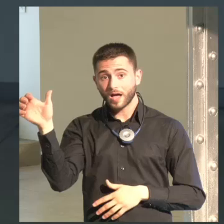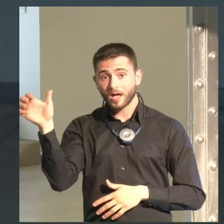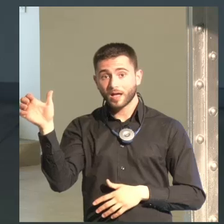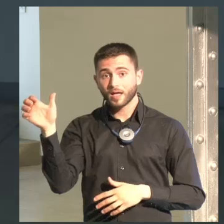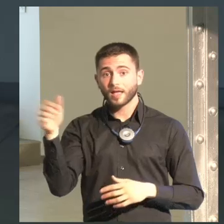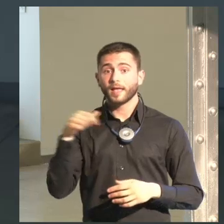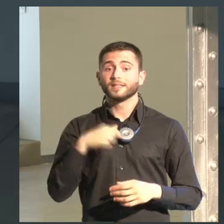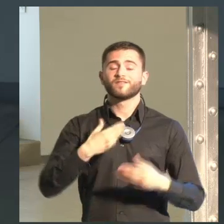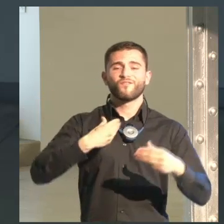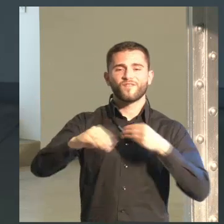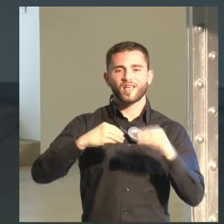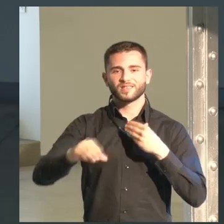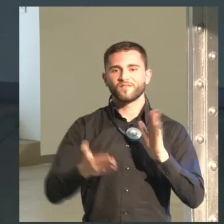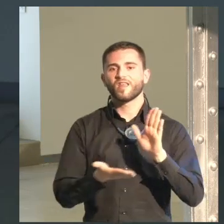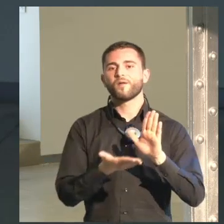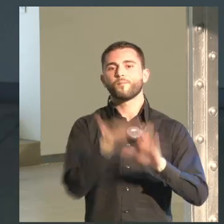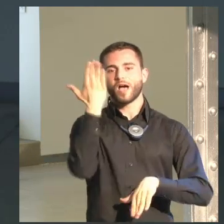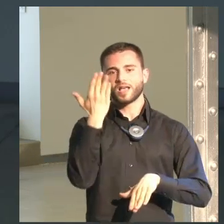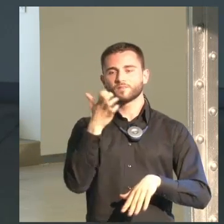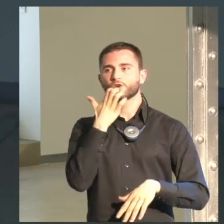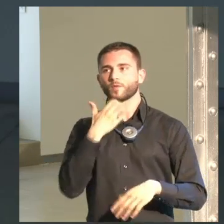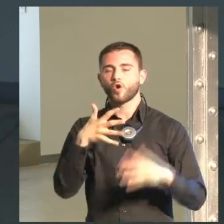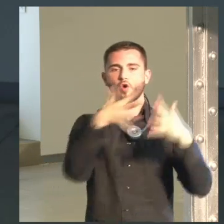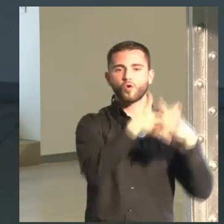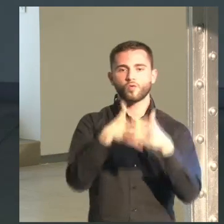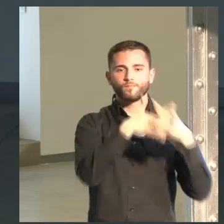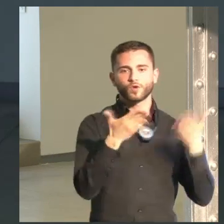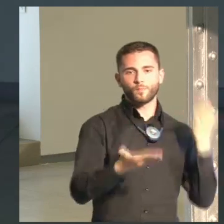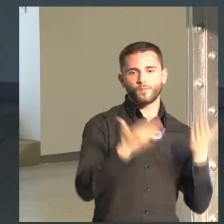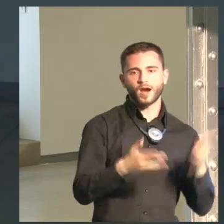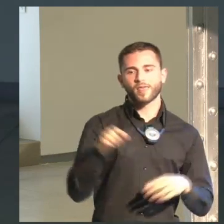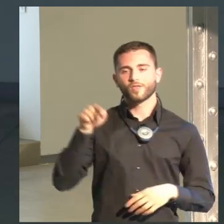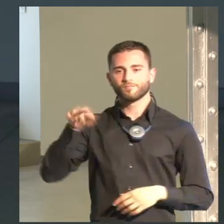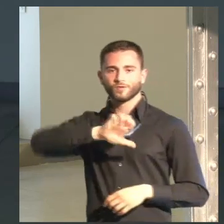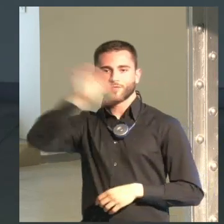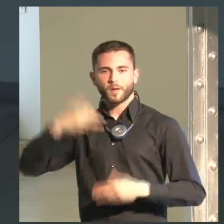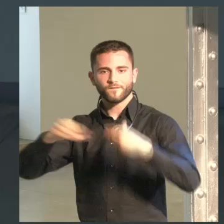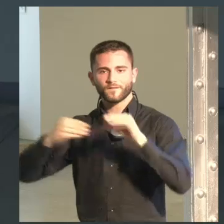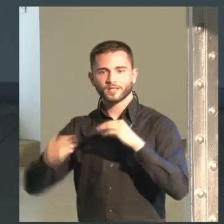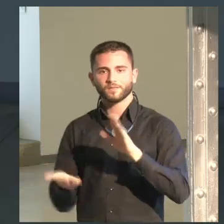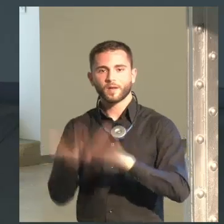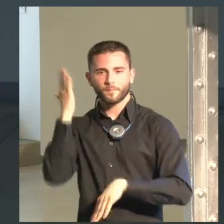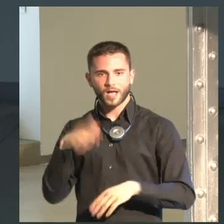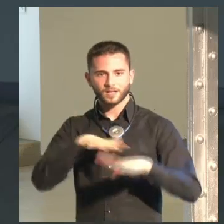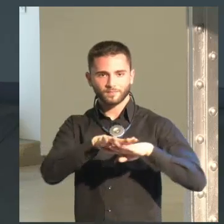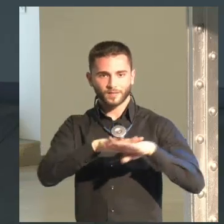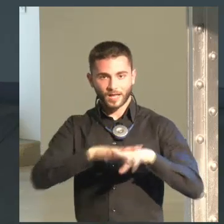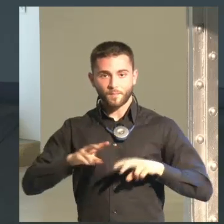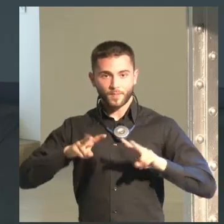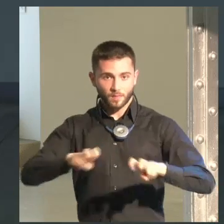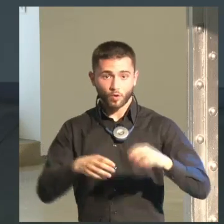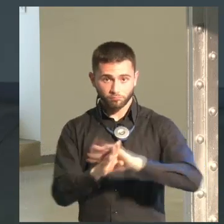sido más flexible que la solución que se ha hecho en Estados Unidos. Mantiene los mismos principios de la neutralidad de la red, pero reconoce